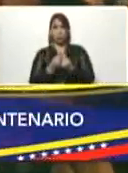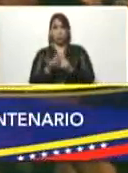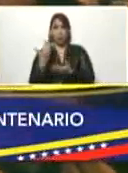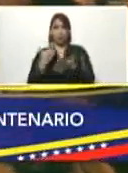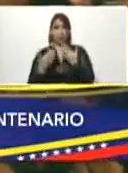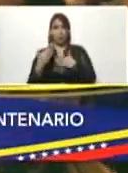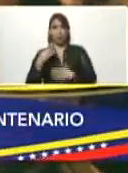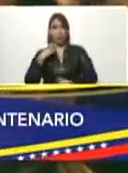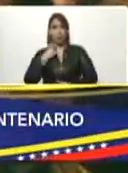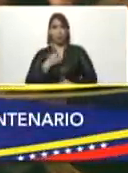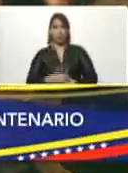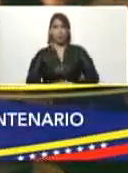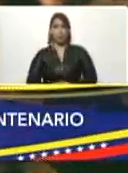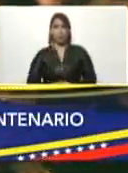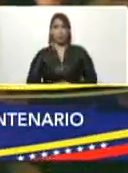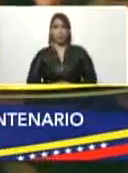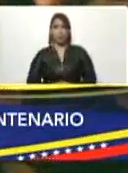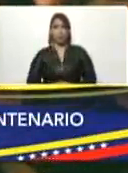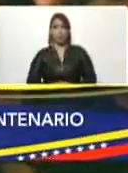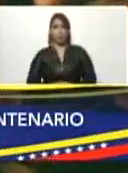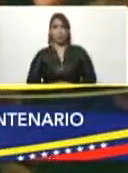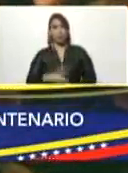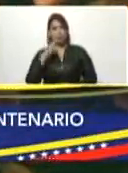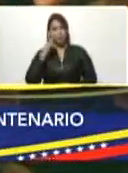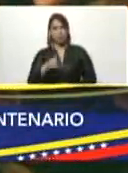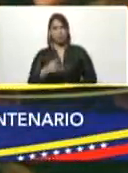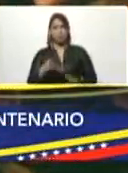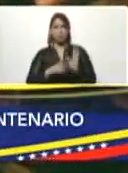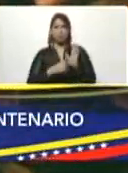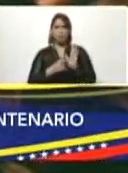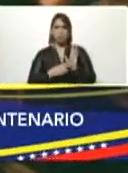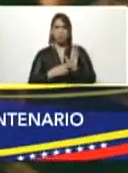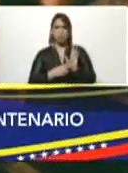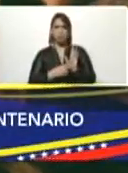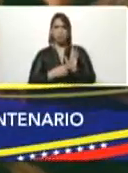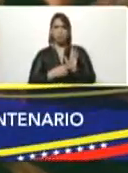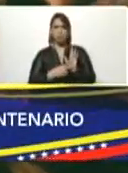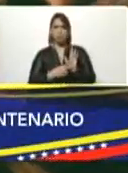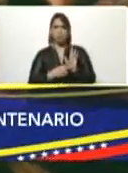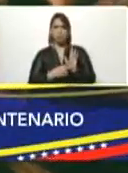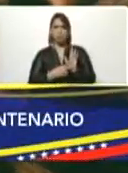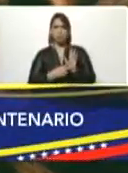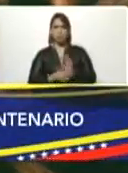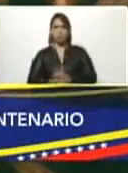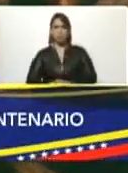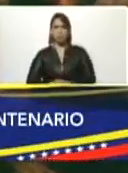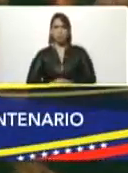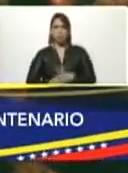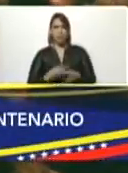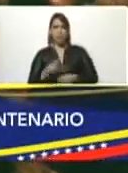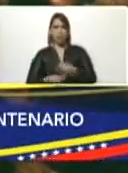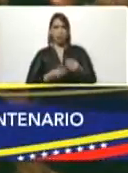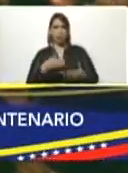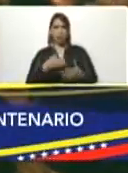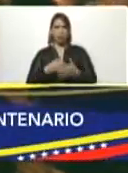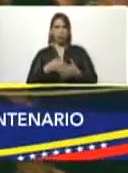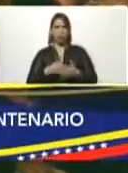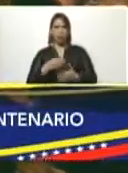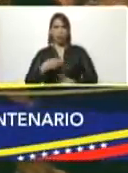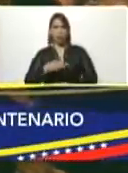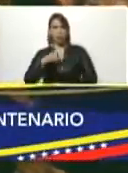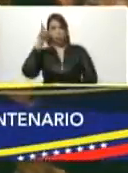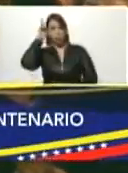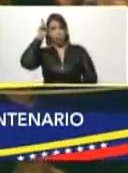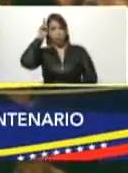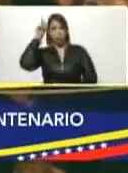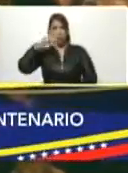europeos, de develar la verdad, dimensionar la verdad del genocidio cometido contra nuestros ancestros, tanto